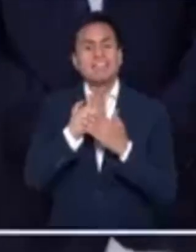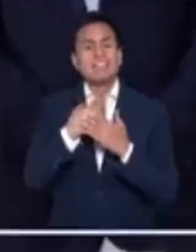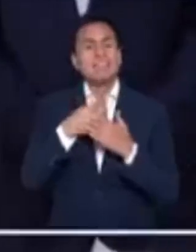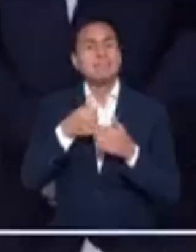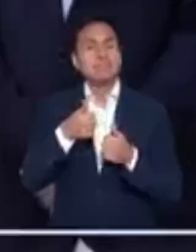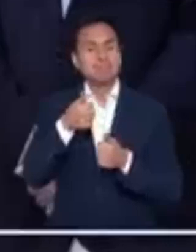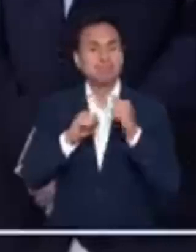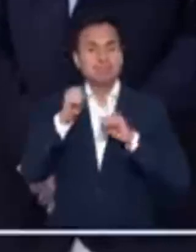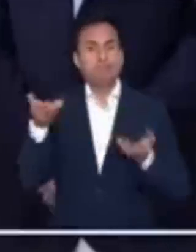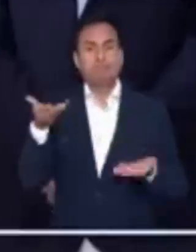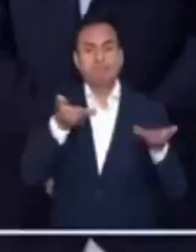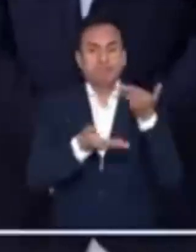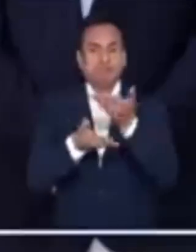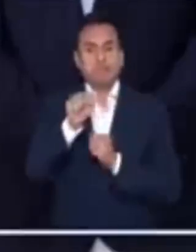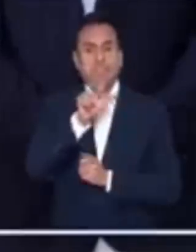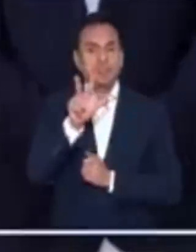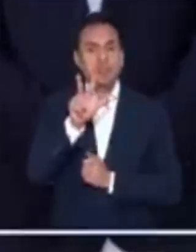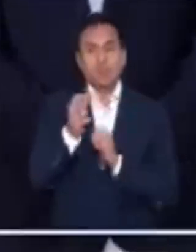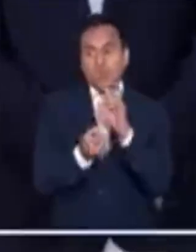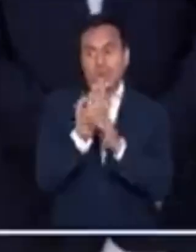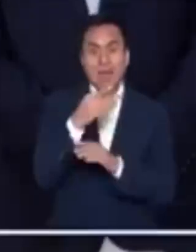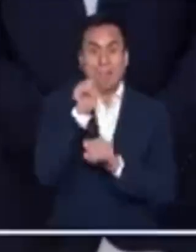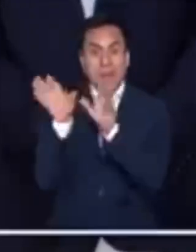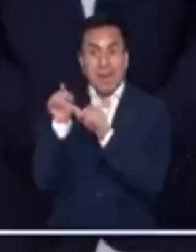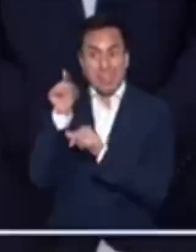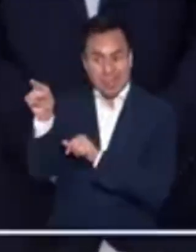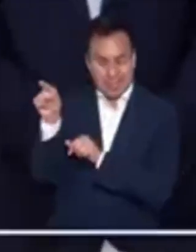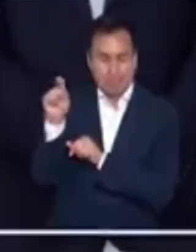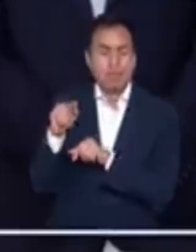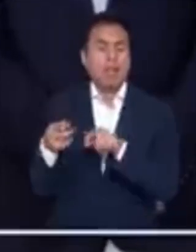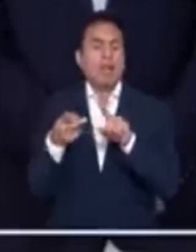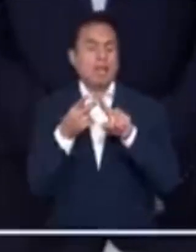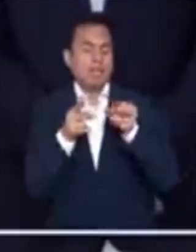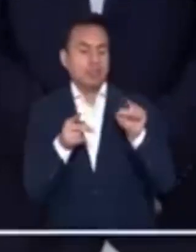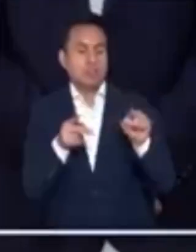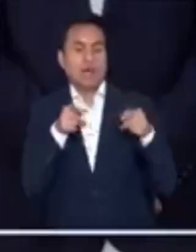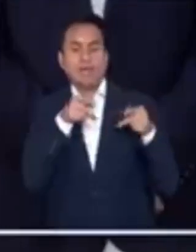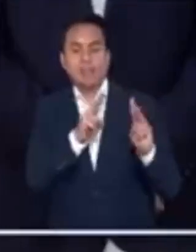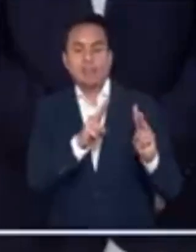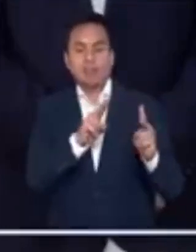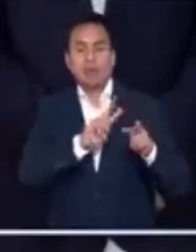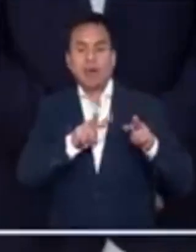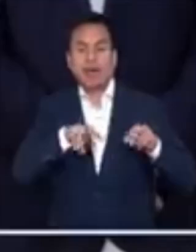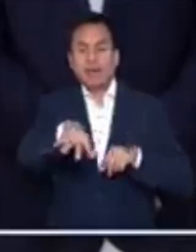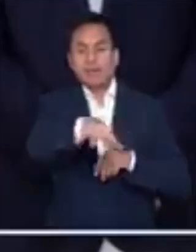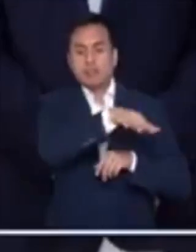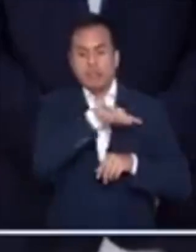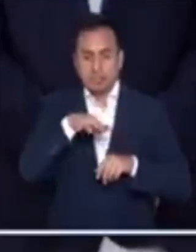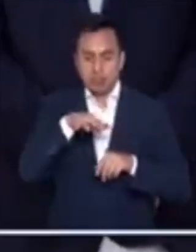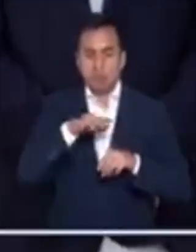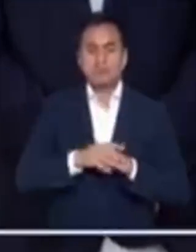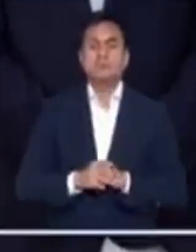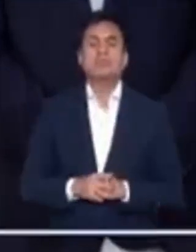68, allá en Pajarito. Acá, en el otro extremo, en la habilitación y remodelación de este